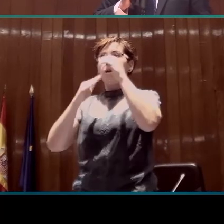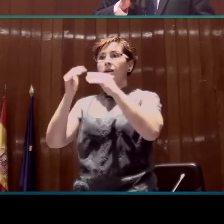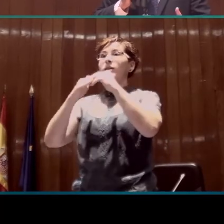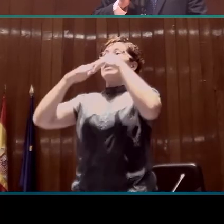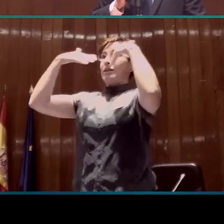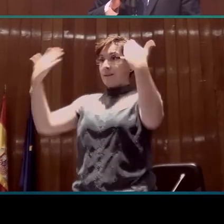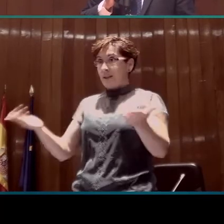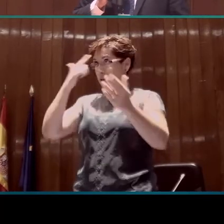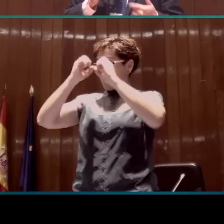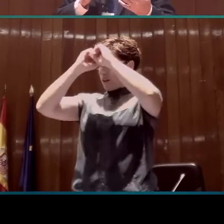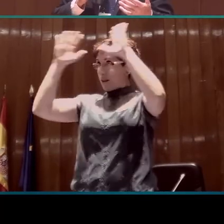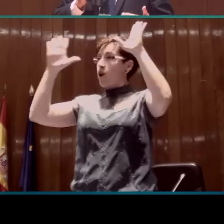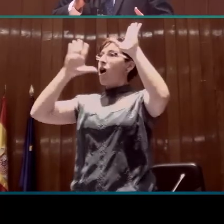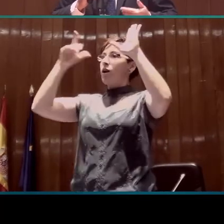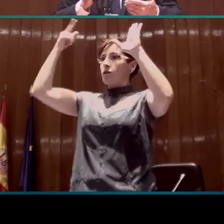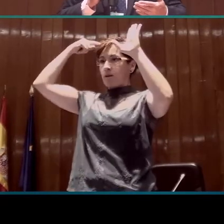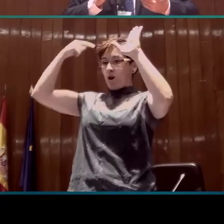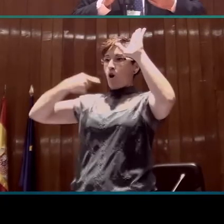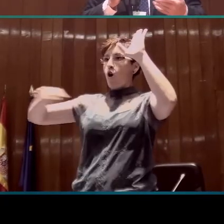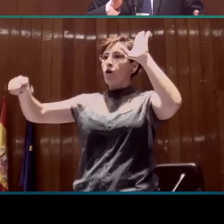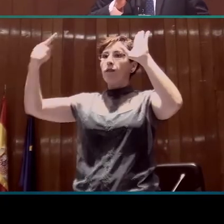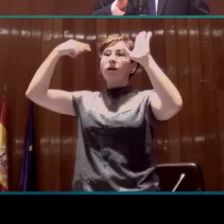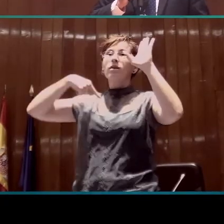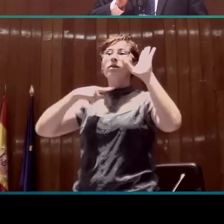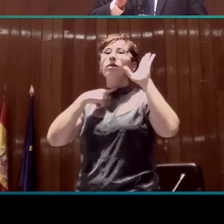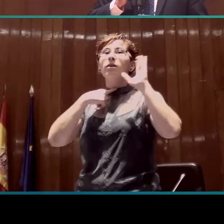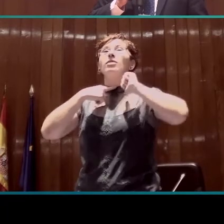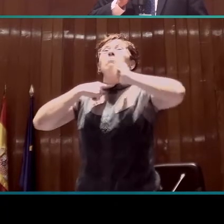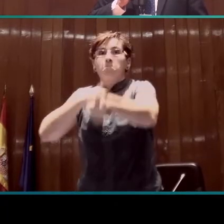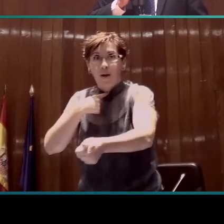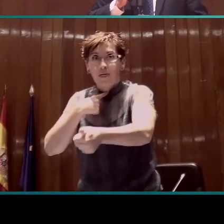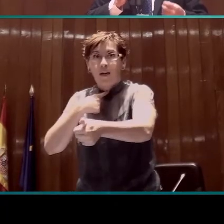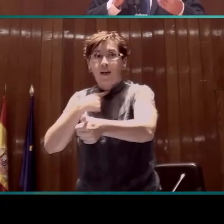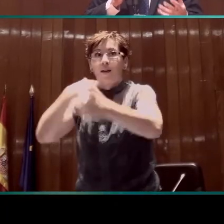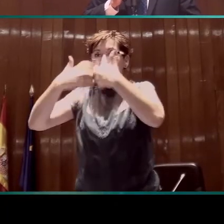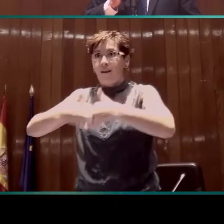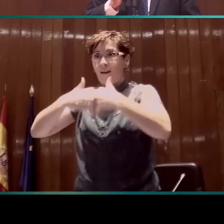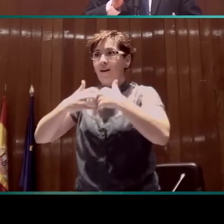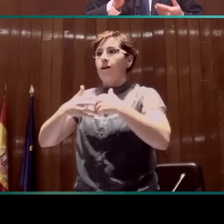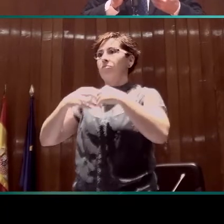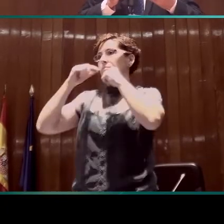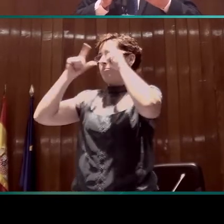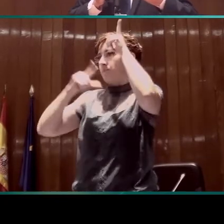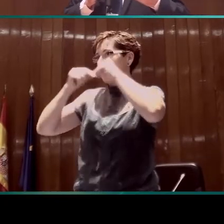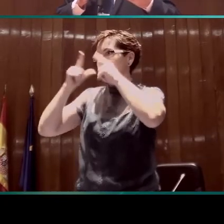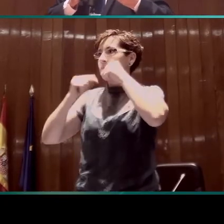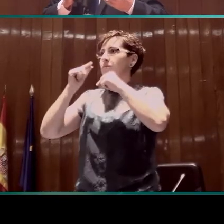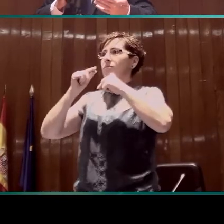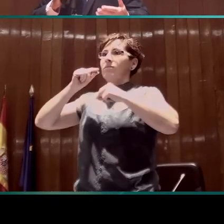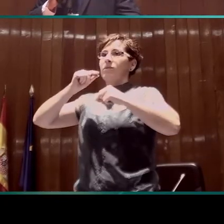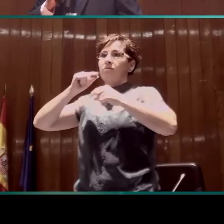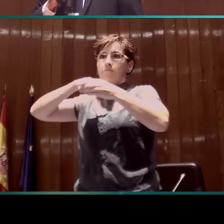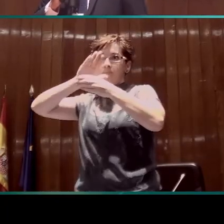aparatos articulatorios para que, bueno, pues comience a moverse la lengua, comience a moverse la boca y, al